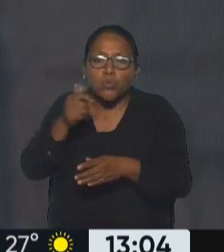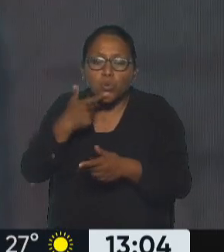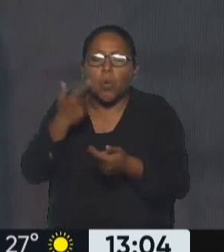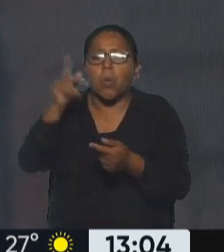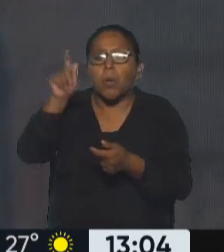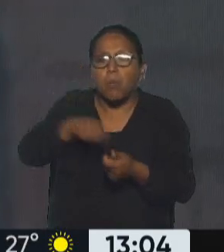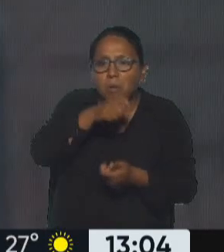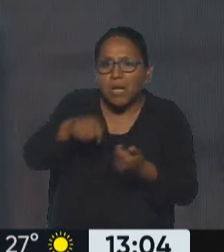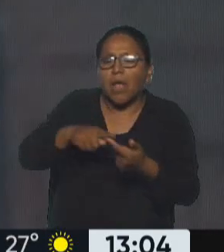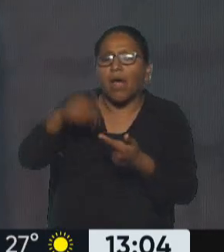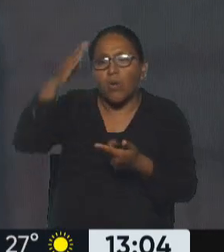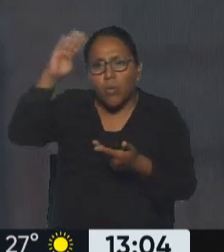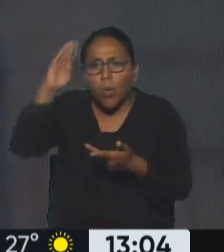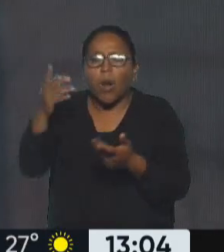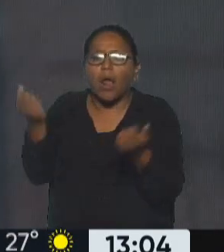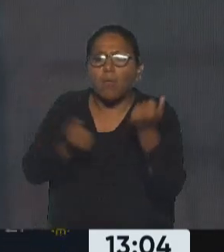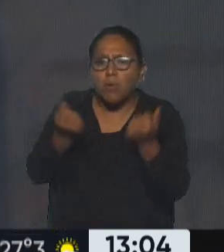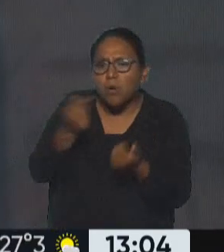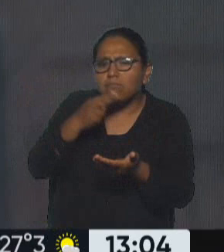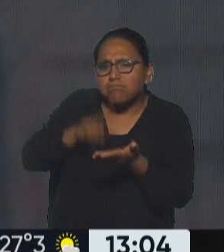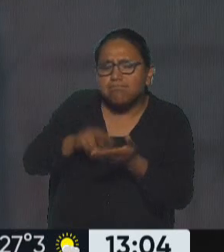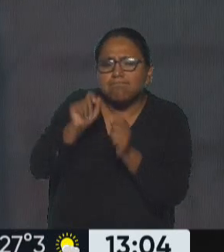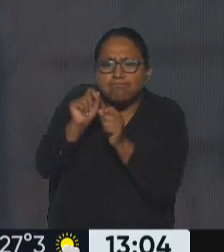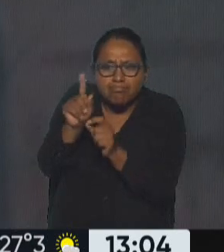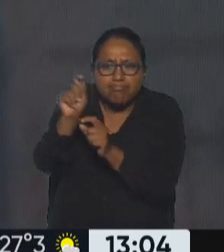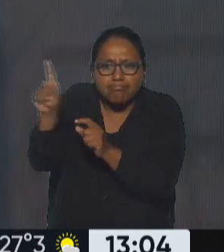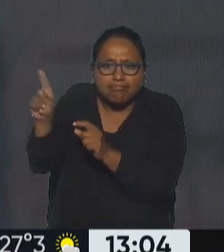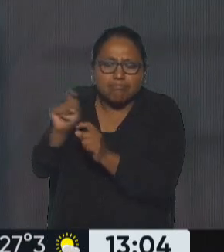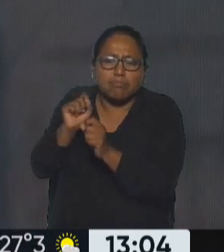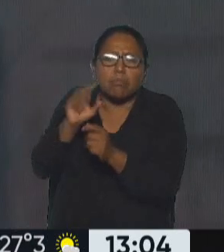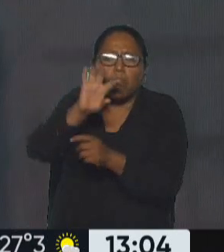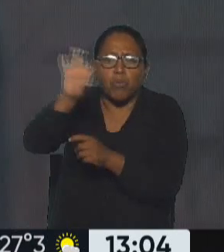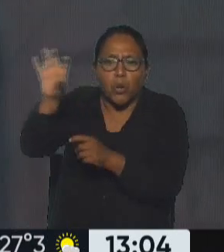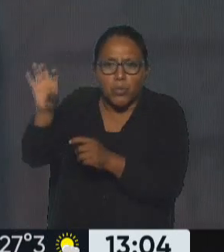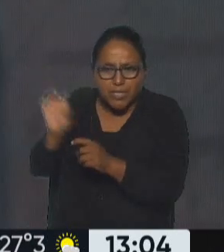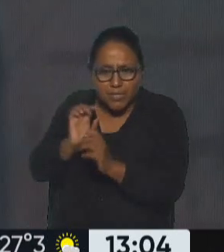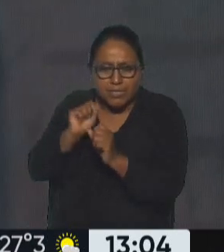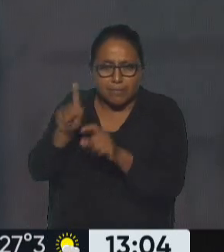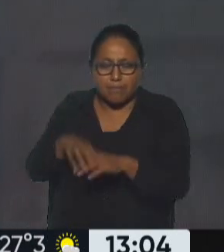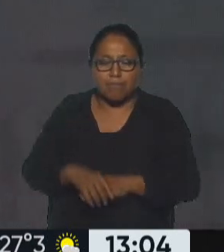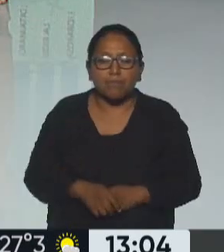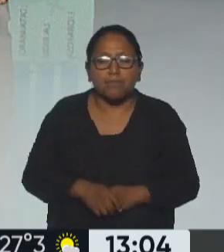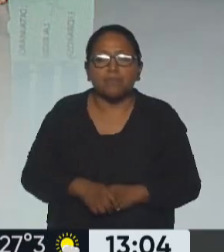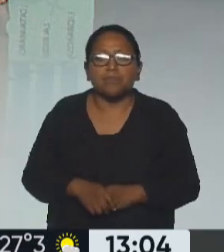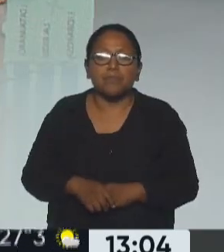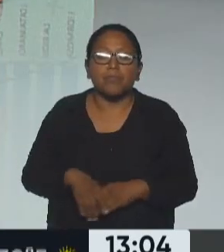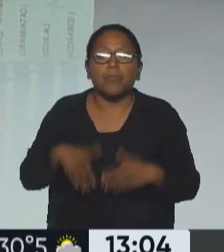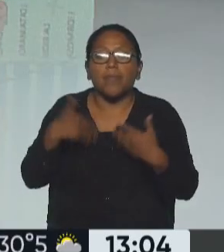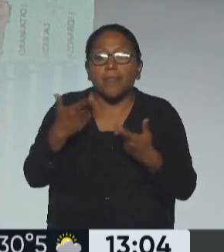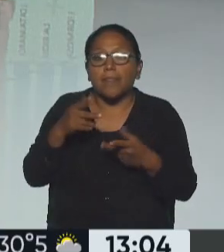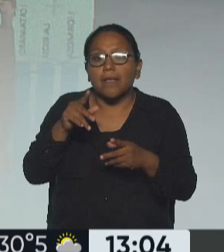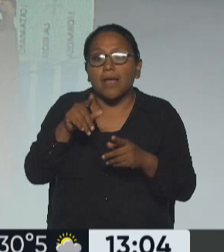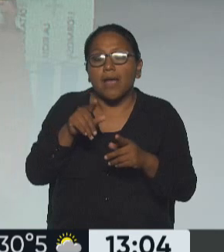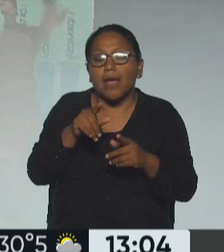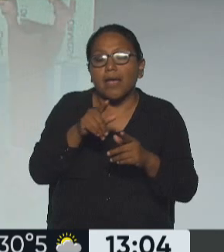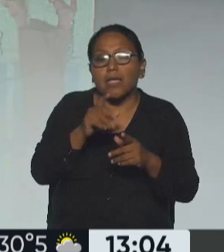bueno está el automotor son impuestos que tienen cabeza en el orden subnacional ahora si ustedes se fijan